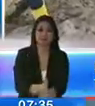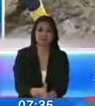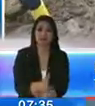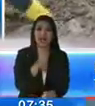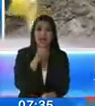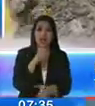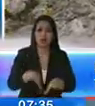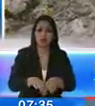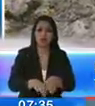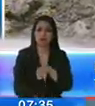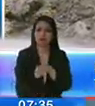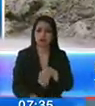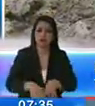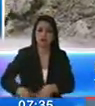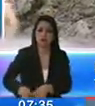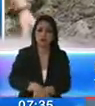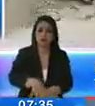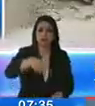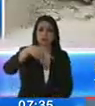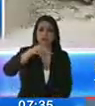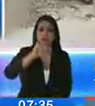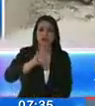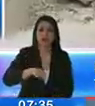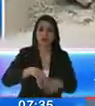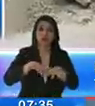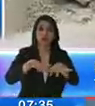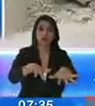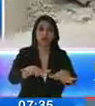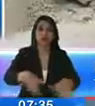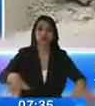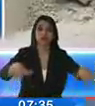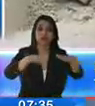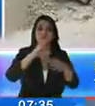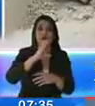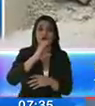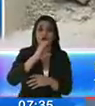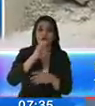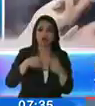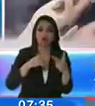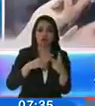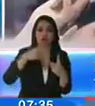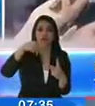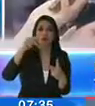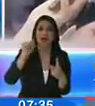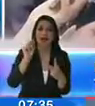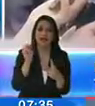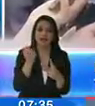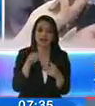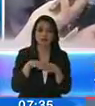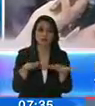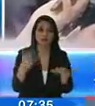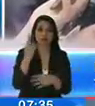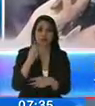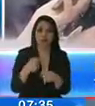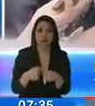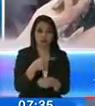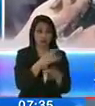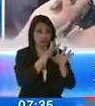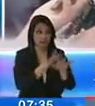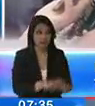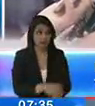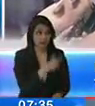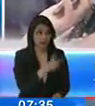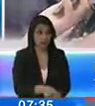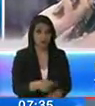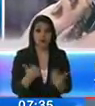de pita que abastece la planta con arcilla conocoto y siguen a una gran parte la ciudad cuando como ya dijo si el secretario el canal